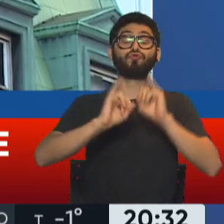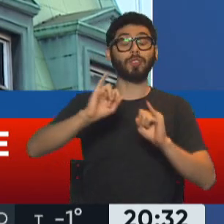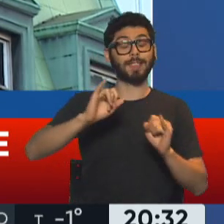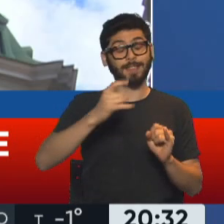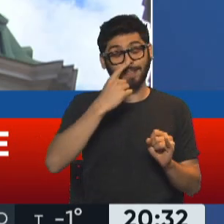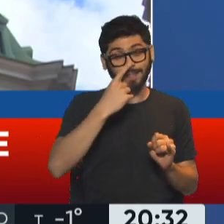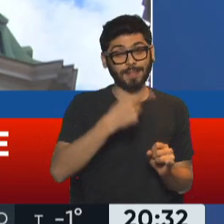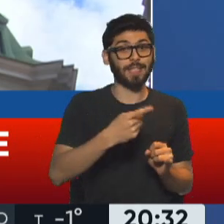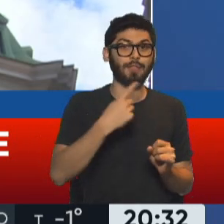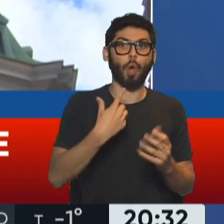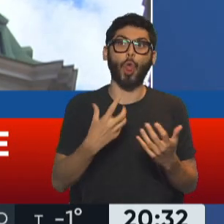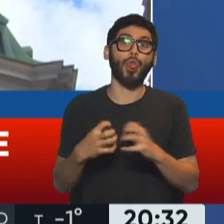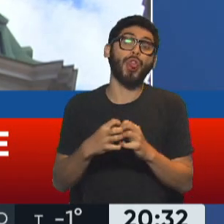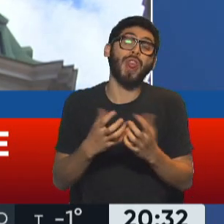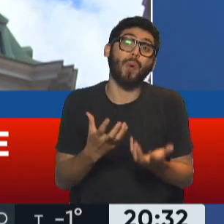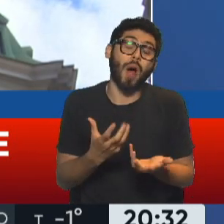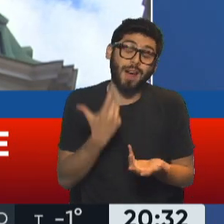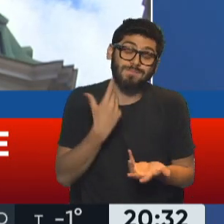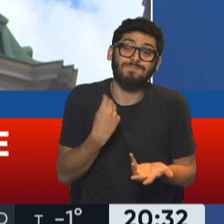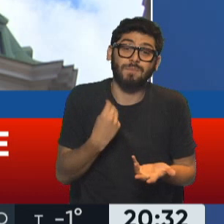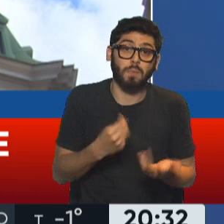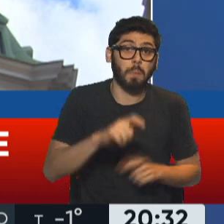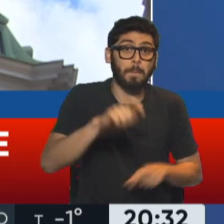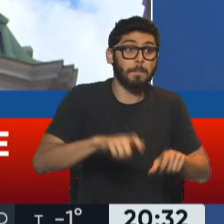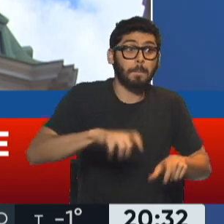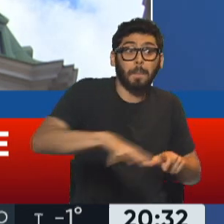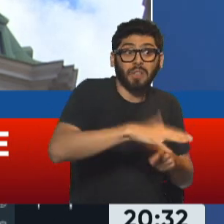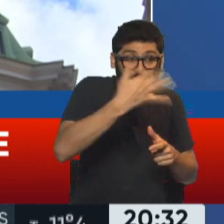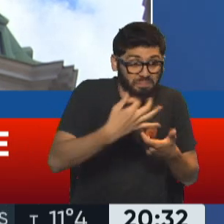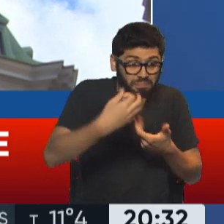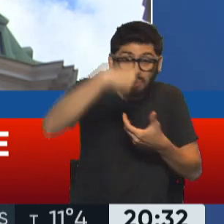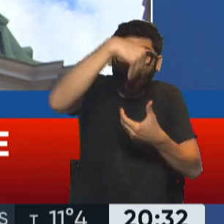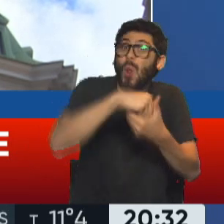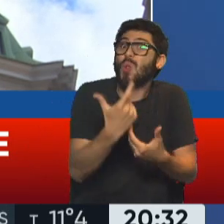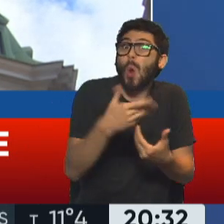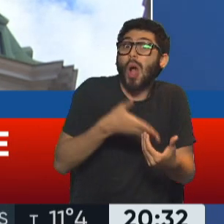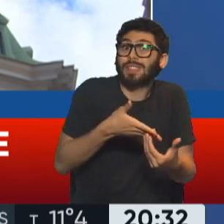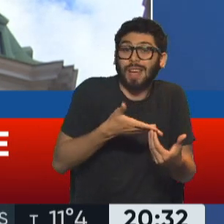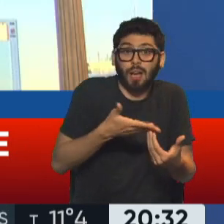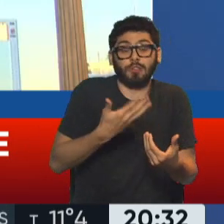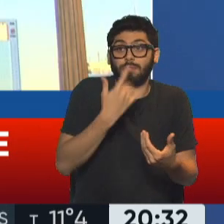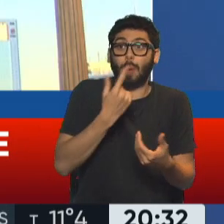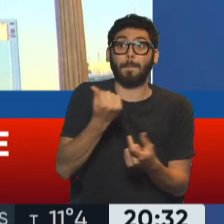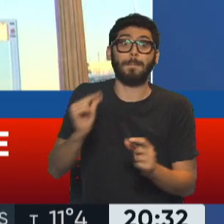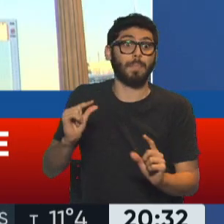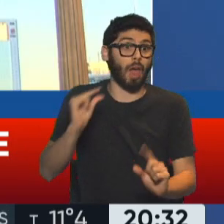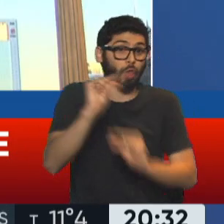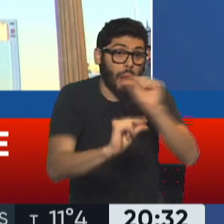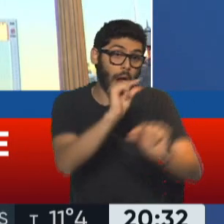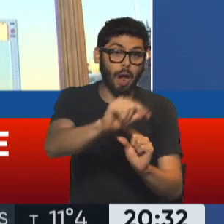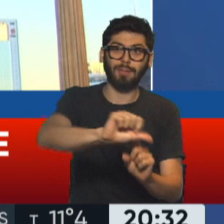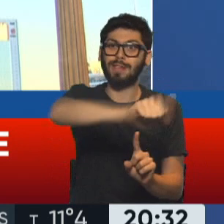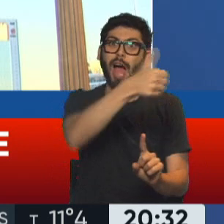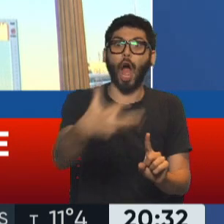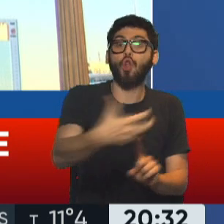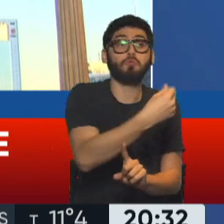cultural te diría. Claro. ¿Qué lleva a gente que ni siquiera pertenece al mismo círculo de quienes se beneficiaron de ese dinero que no sabemos todavía dónde